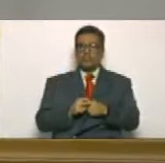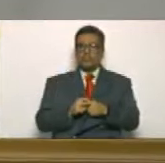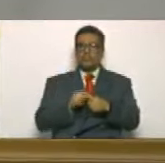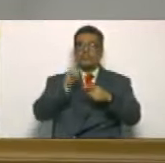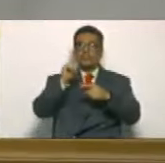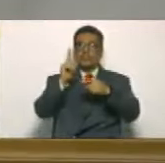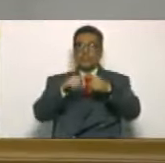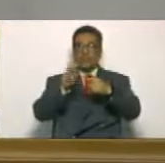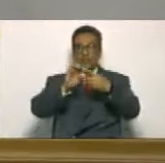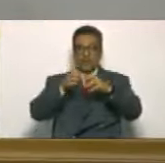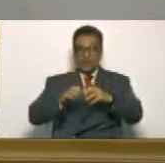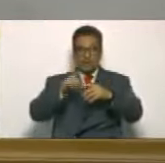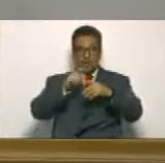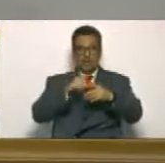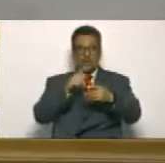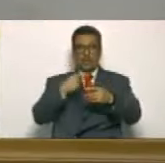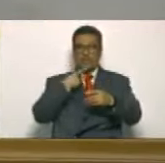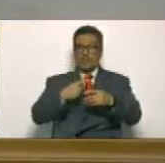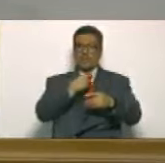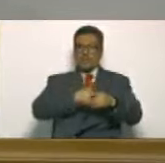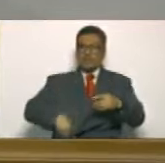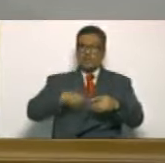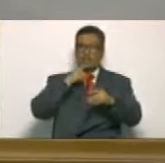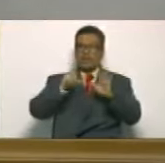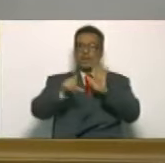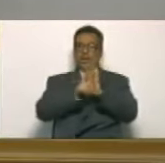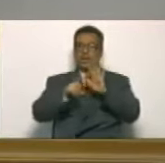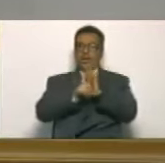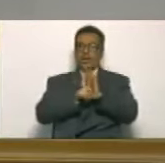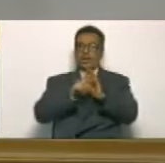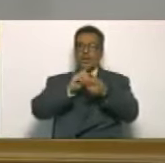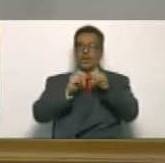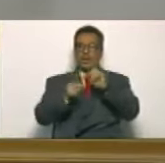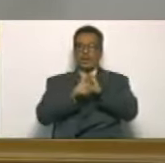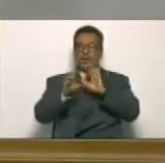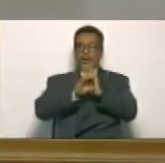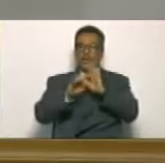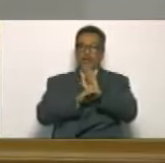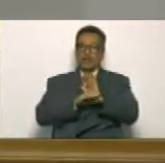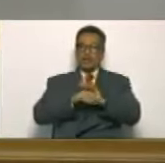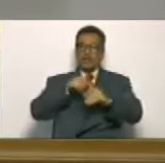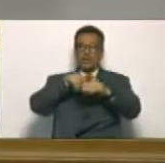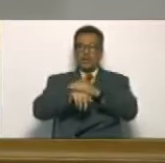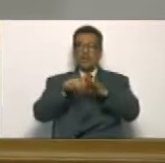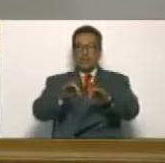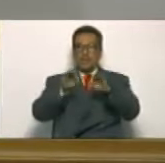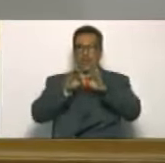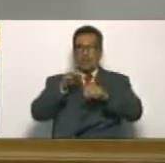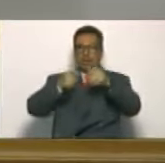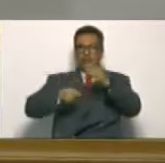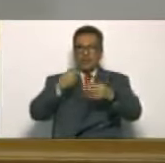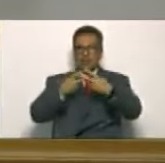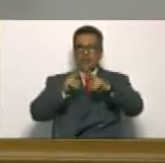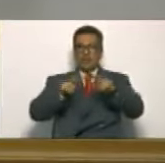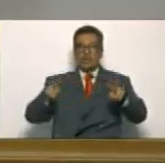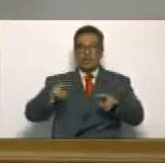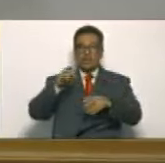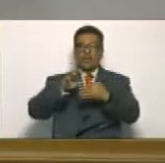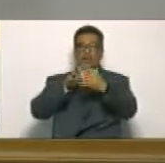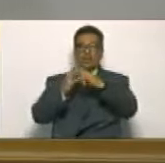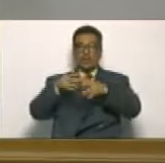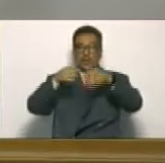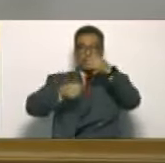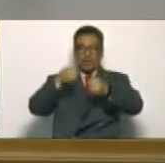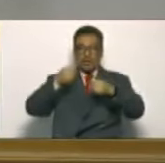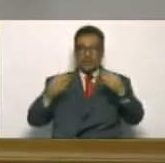el primer instrumento legislativo que plantea el presidente, que es la ley orgánica, una reforma a la ley orgánica de la Jurisdicción Especial de Justicia de Paz Comunal, en comisión